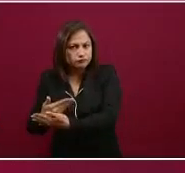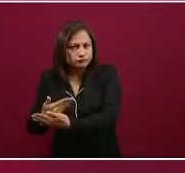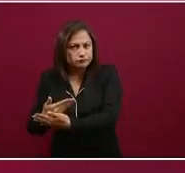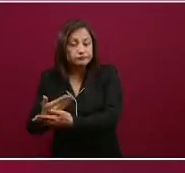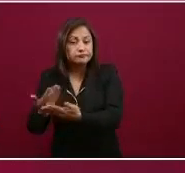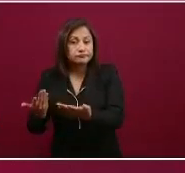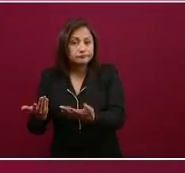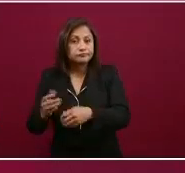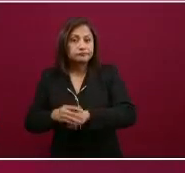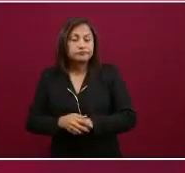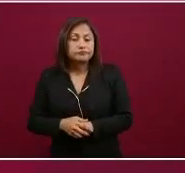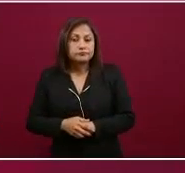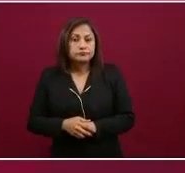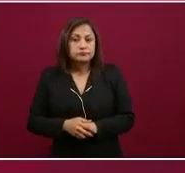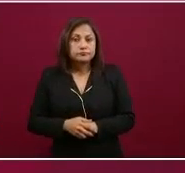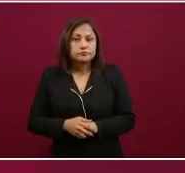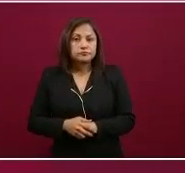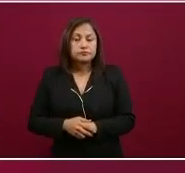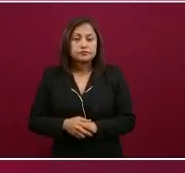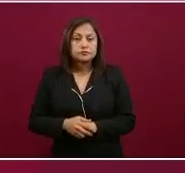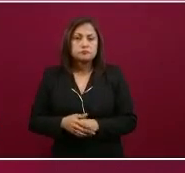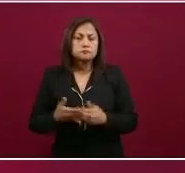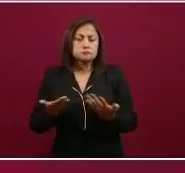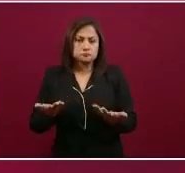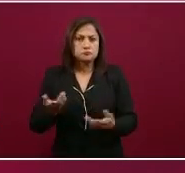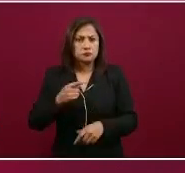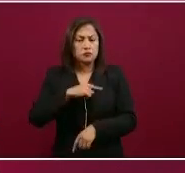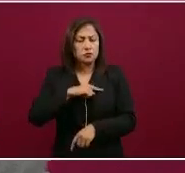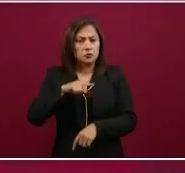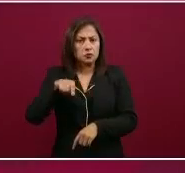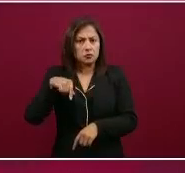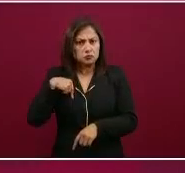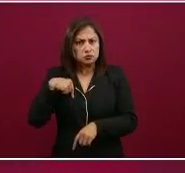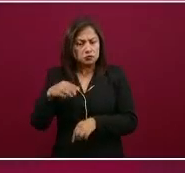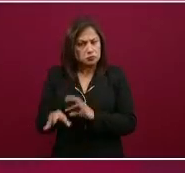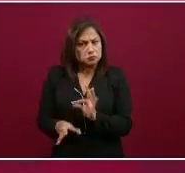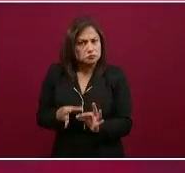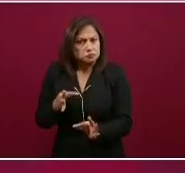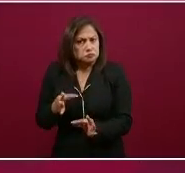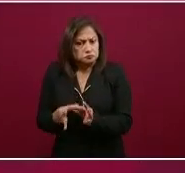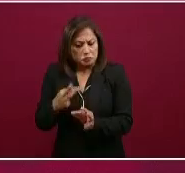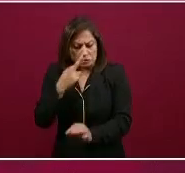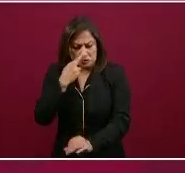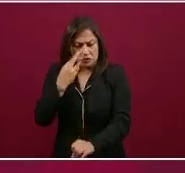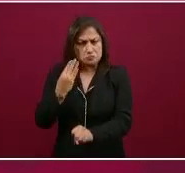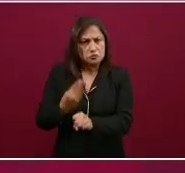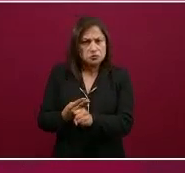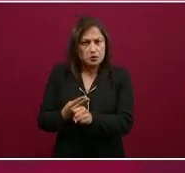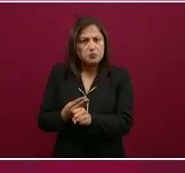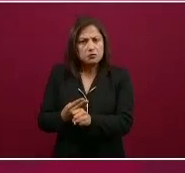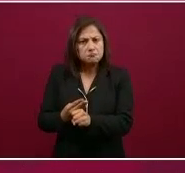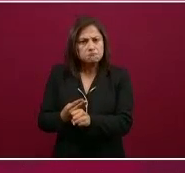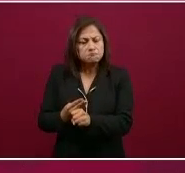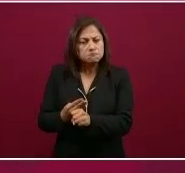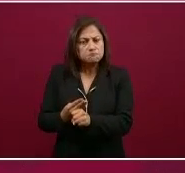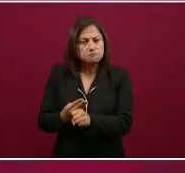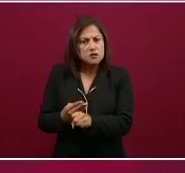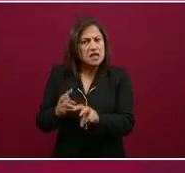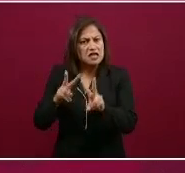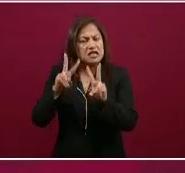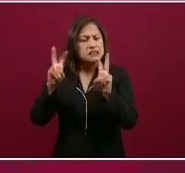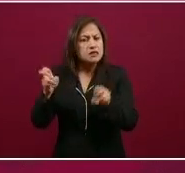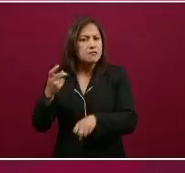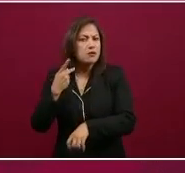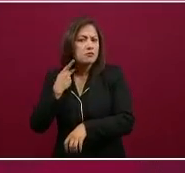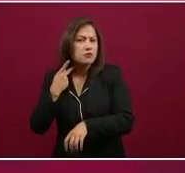Sí estamos cumpliendo con nuestra responsabilidad en política